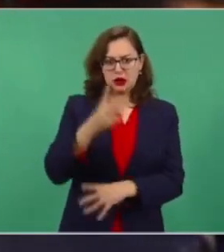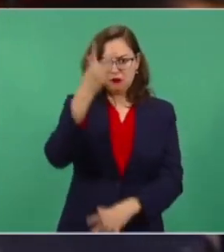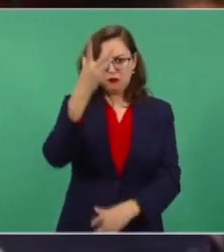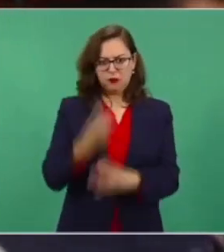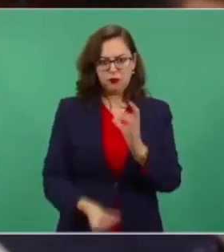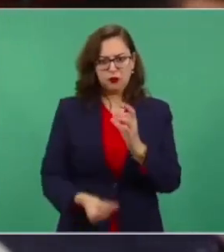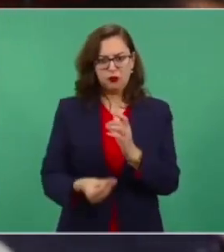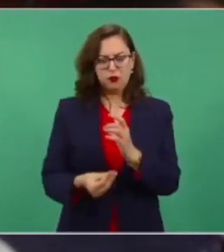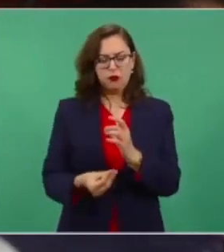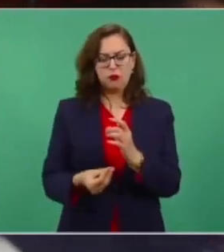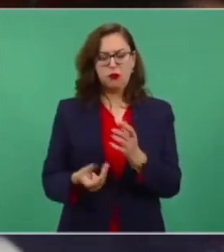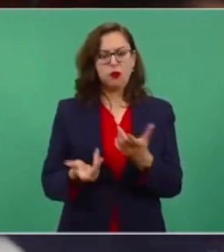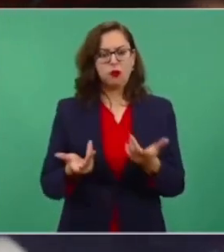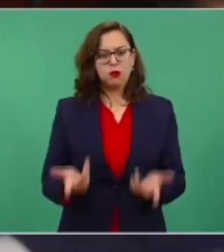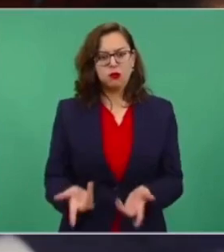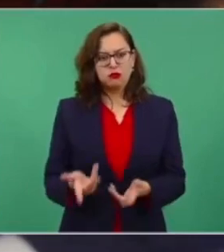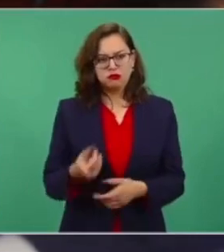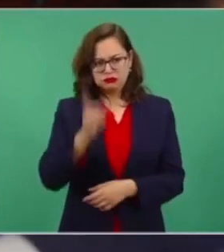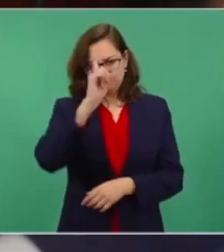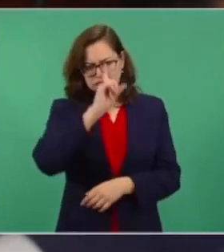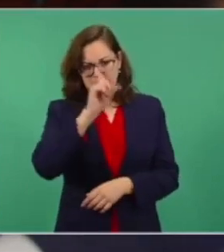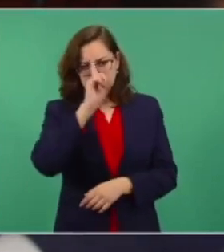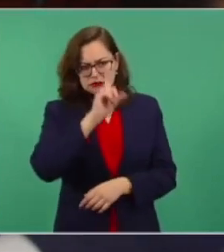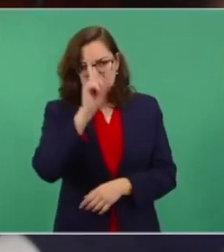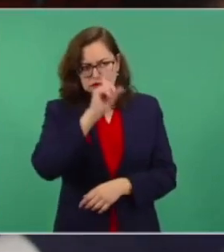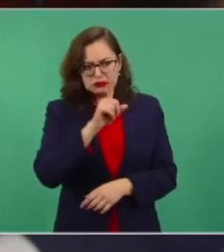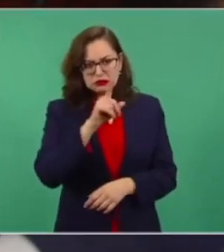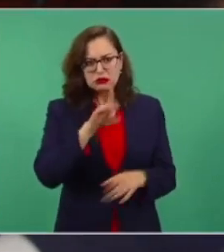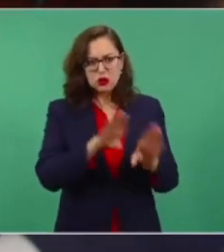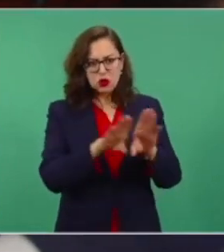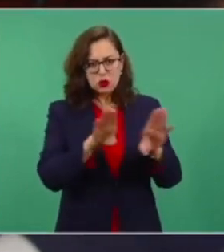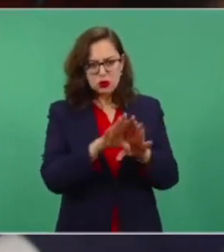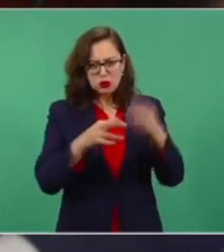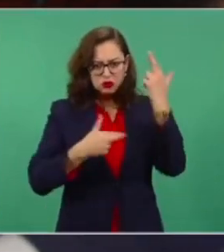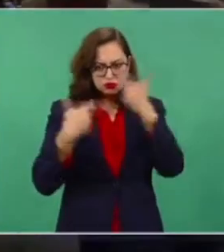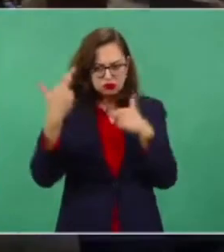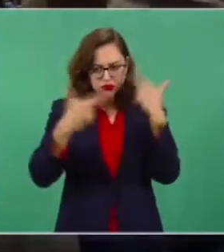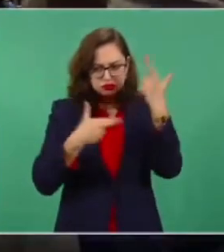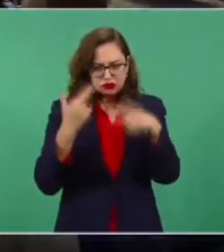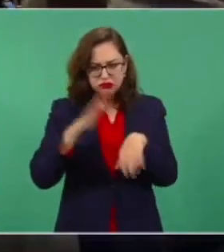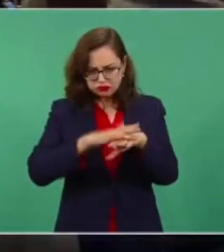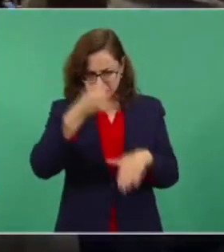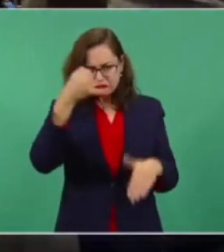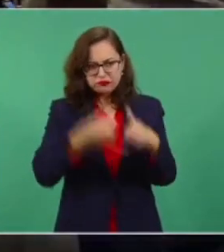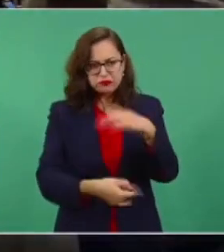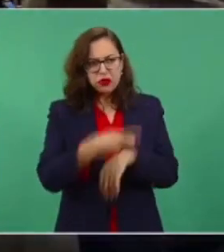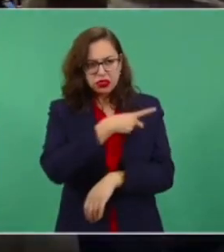fuga. Pues les recomendaría revisar la actuación del juez. Y